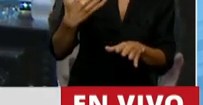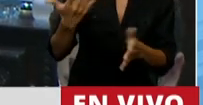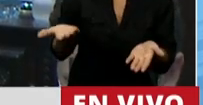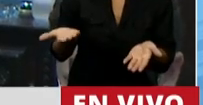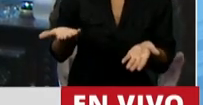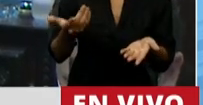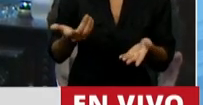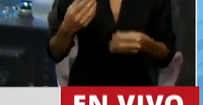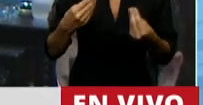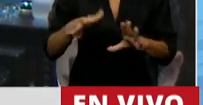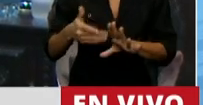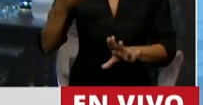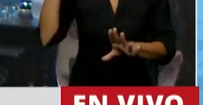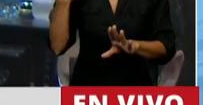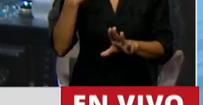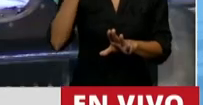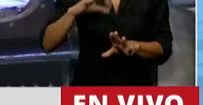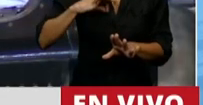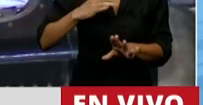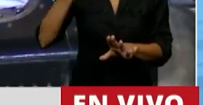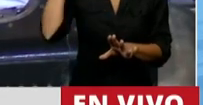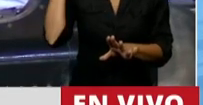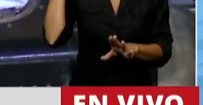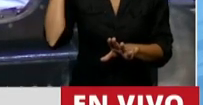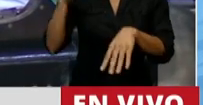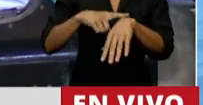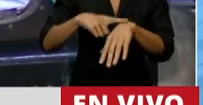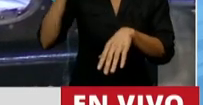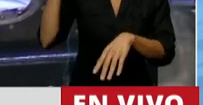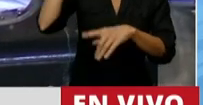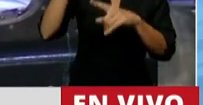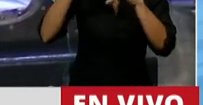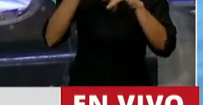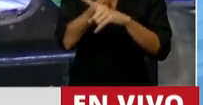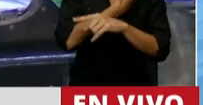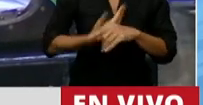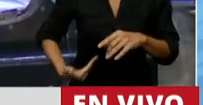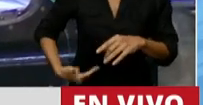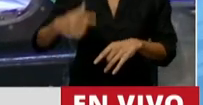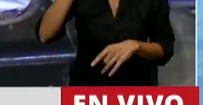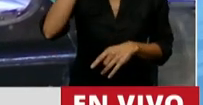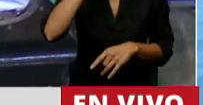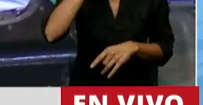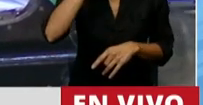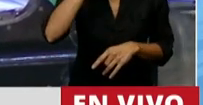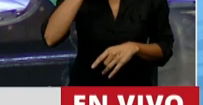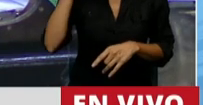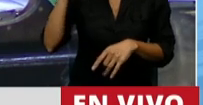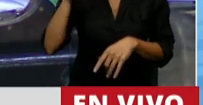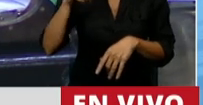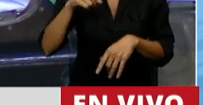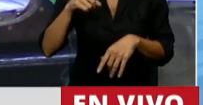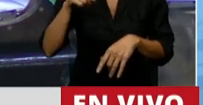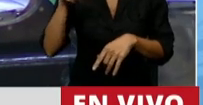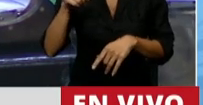esto me remonta a 2 años atrás, cuando fue el expresidente Mauricio Macri quien de